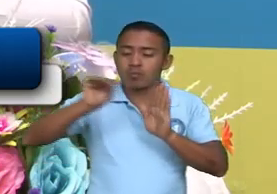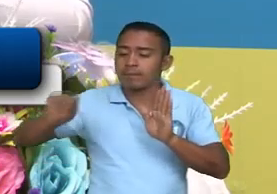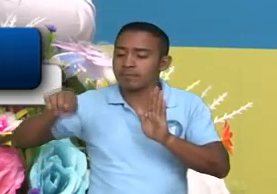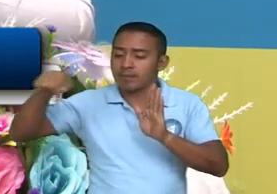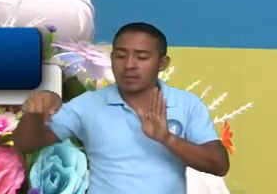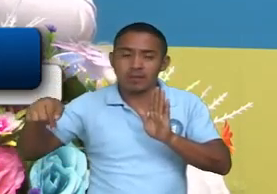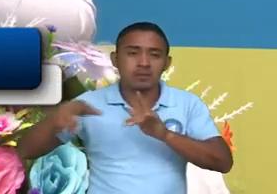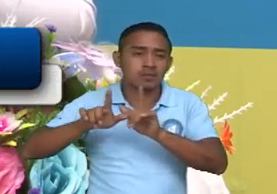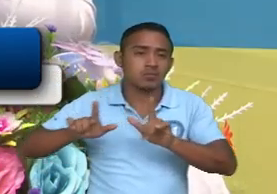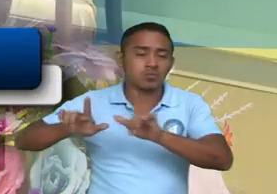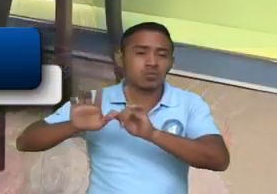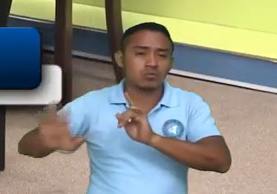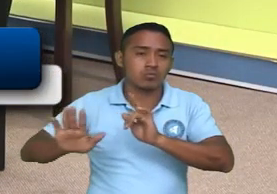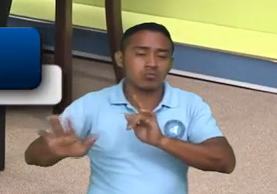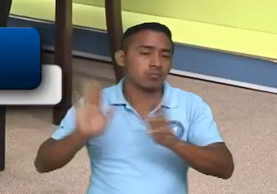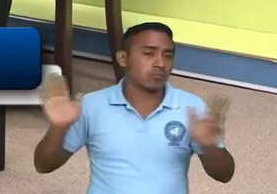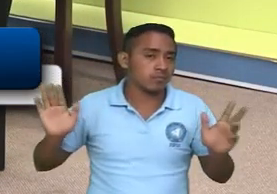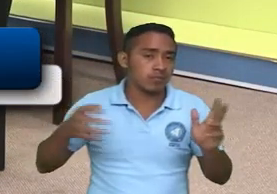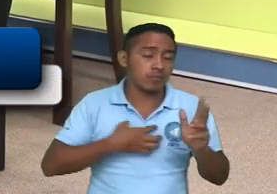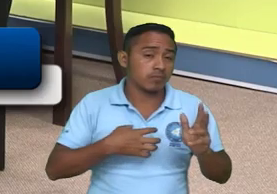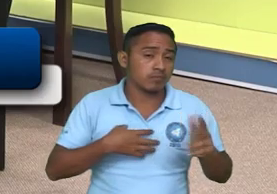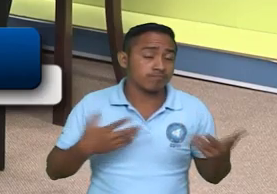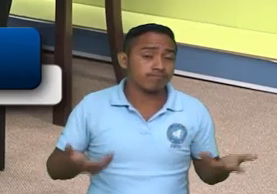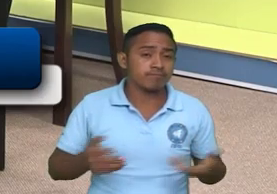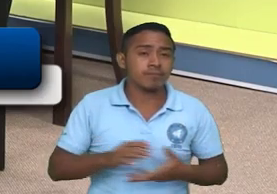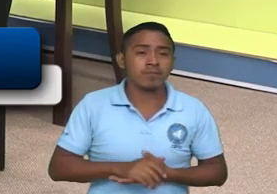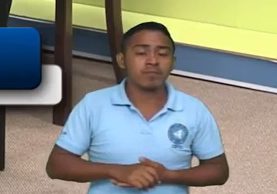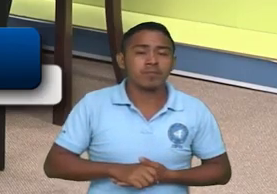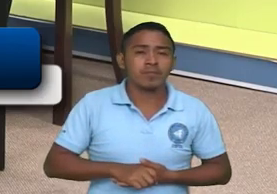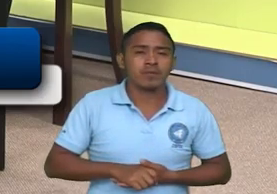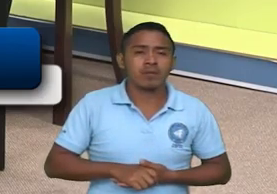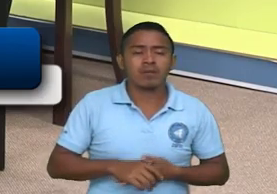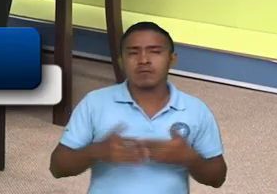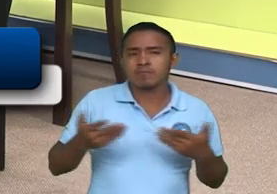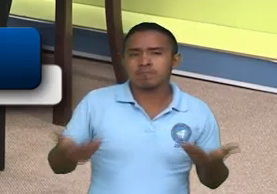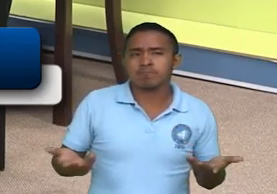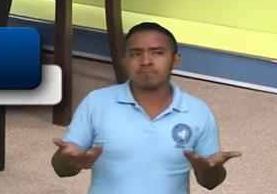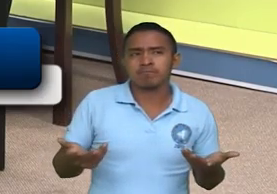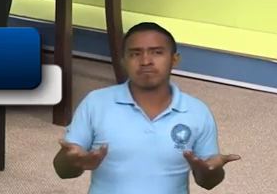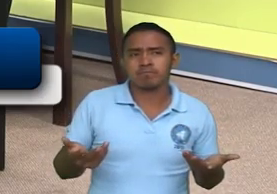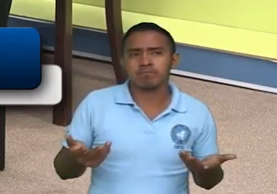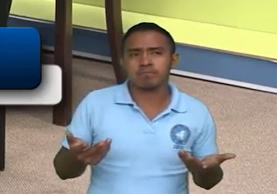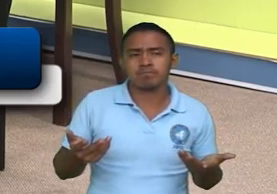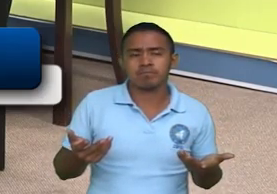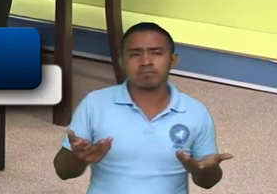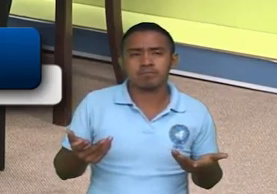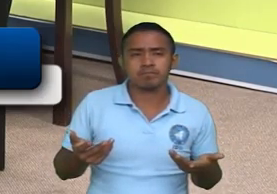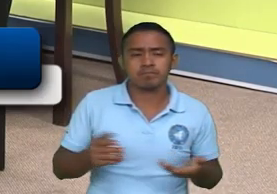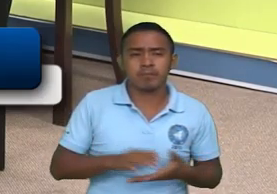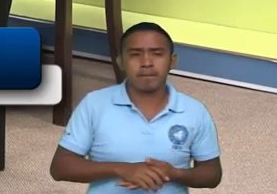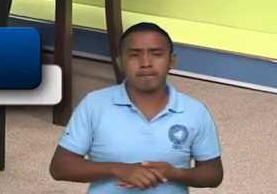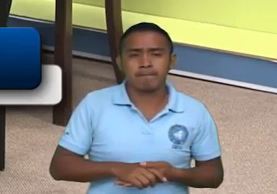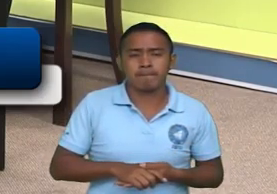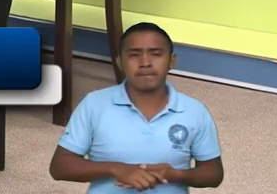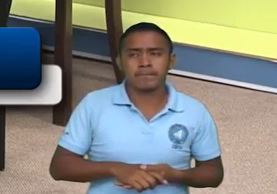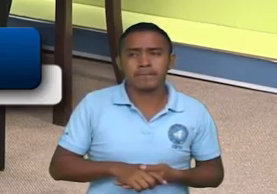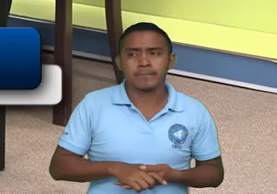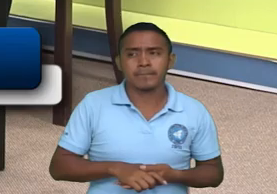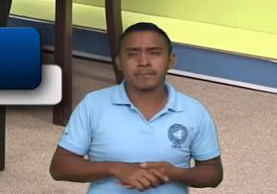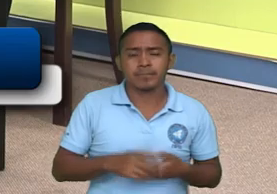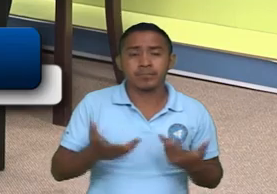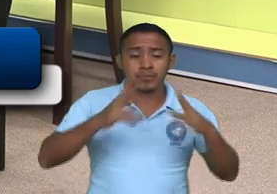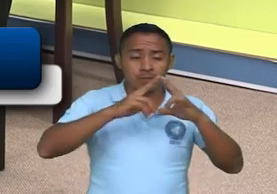que no vas a decir al niño, tengo miedo, no se va a acercar tampoco. No es alejarlo, pero exacto, sí darle